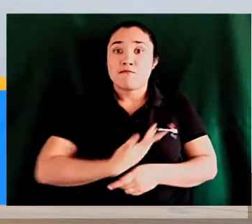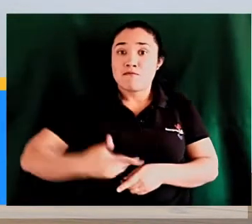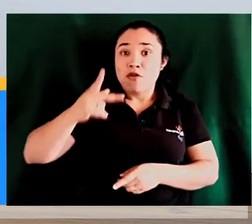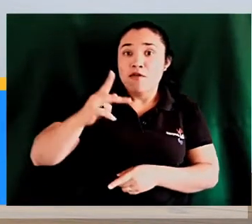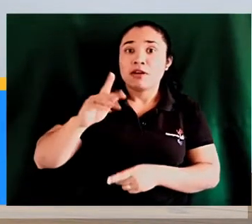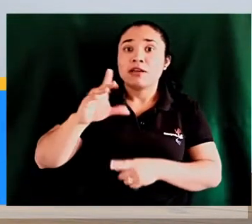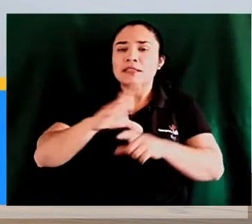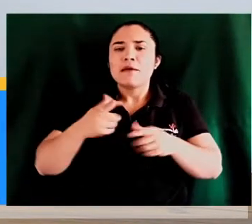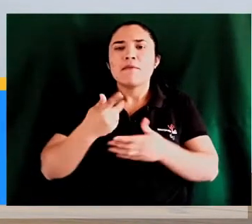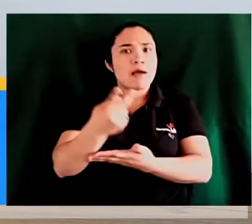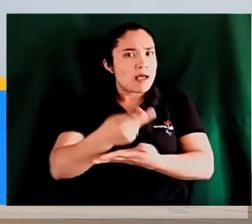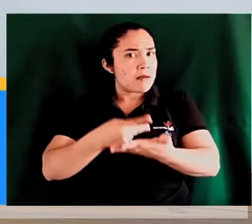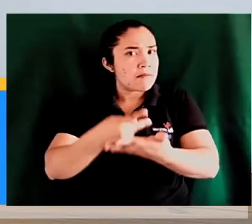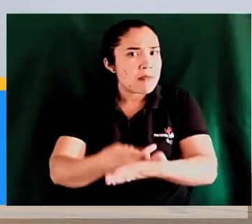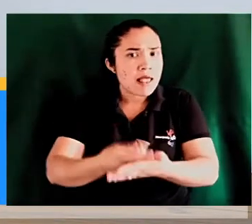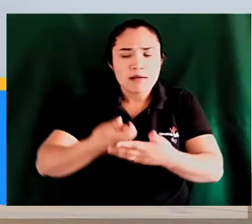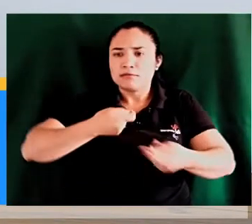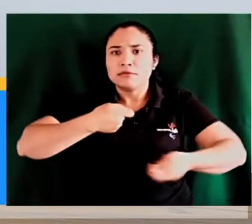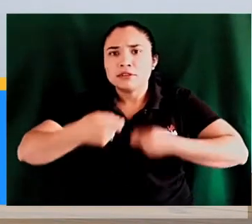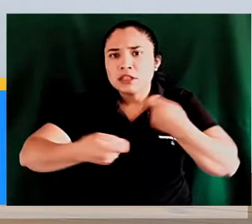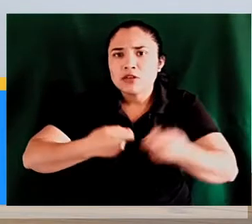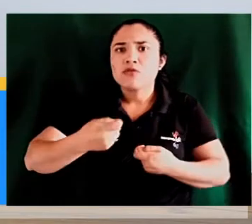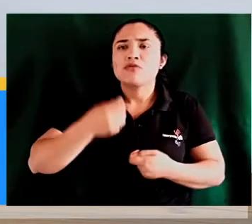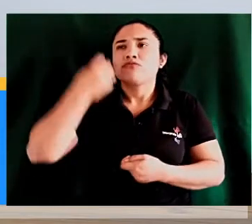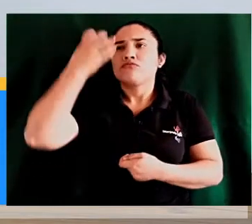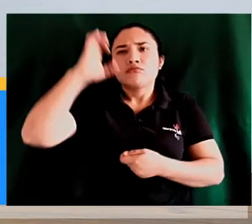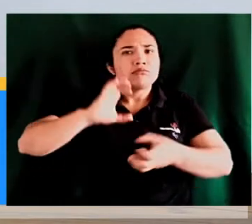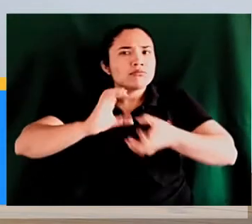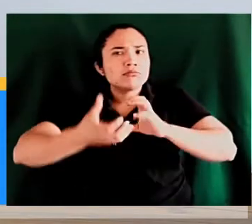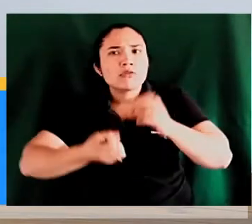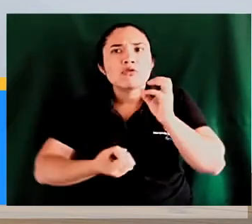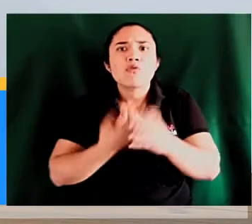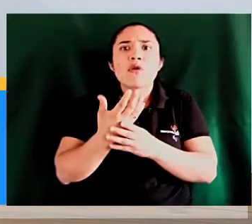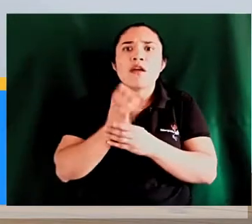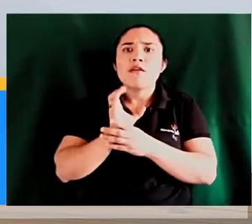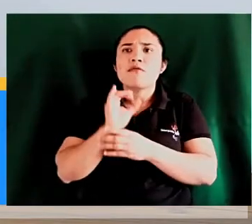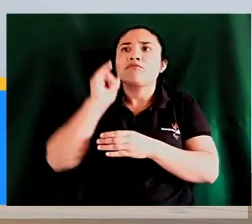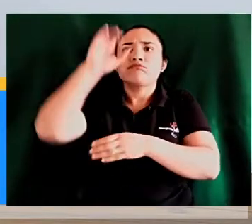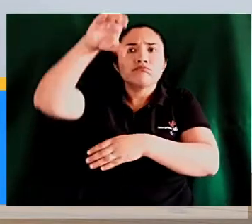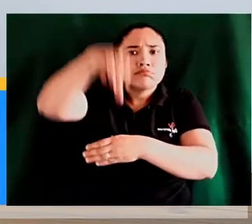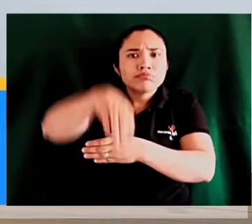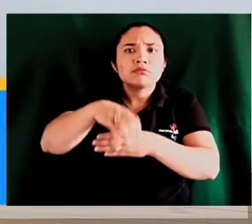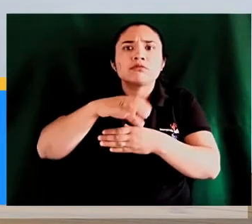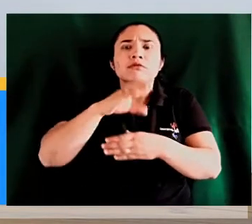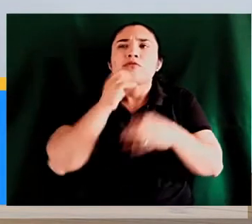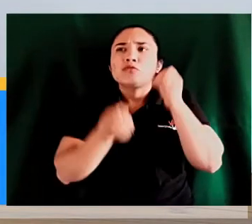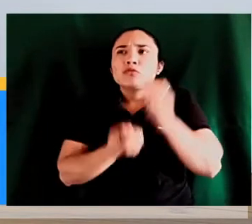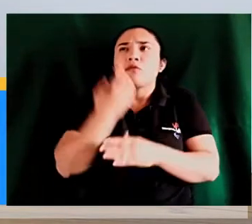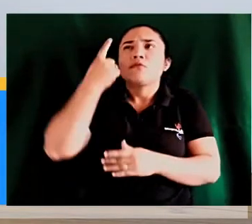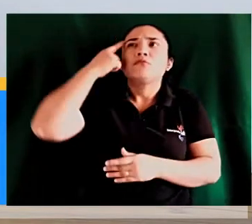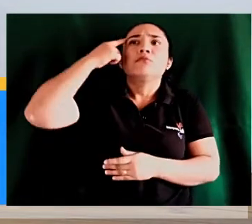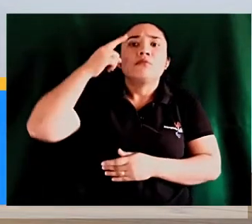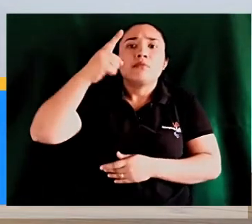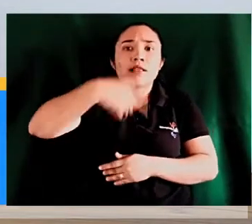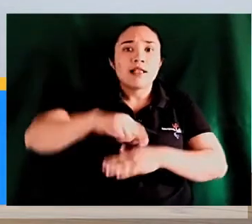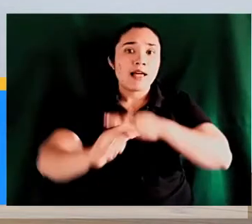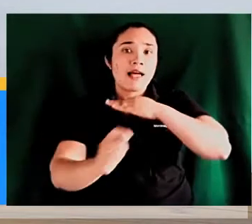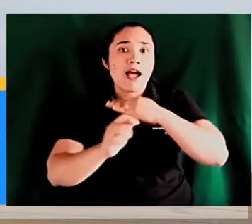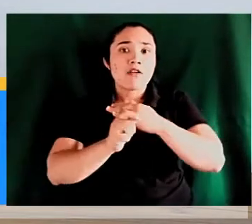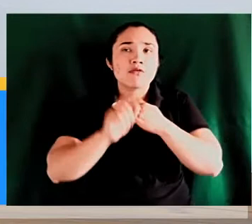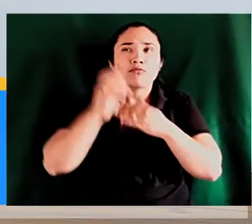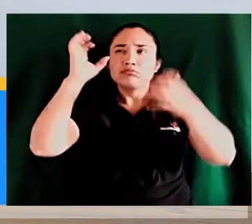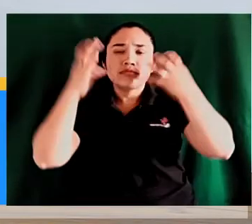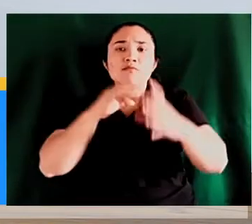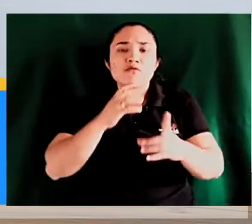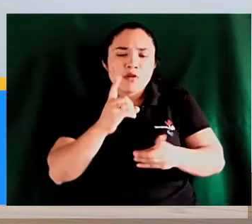tutoría de un docente un plan de negocios una empresa innovadora que permite a ese